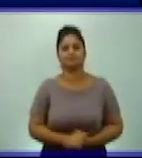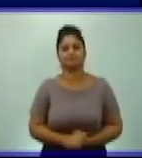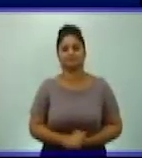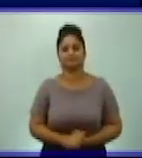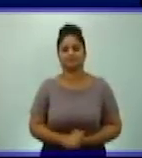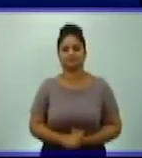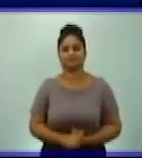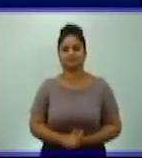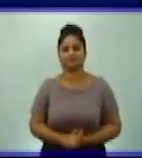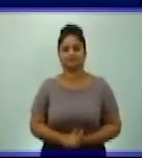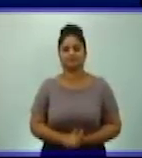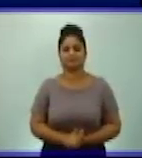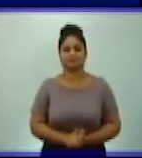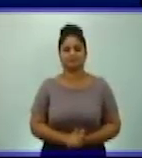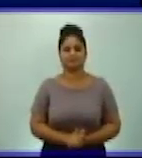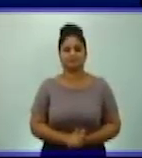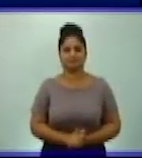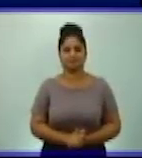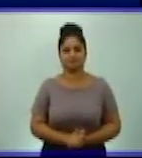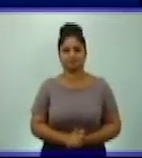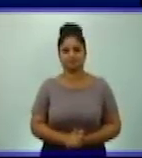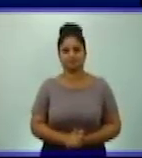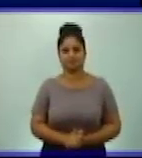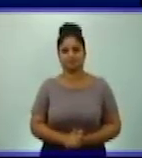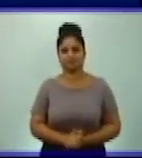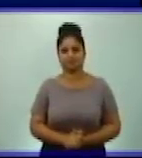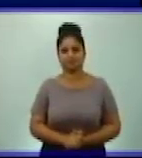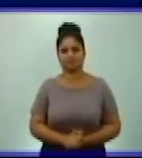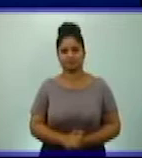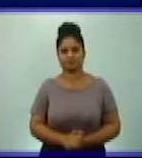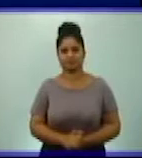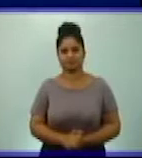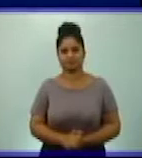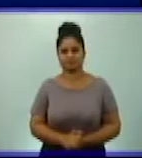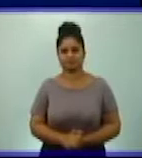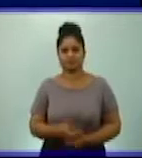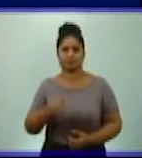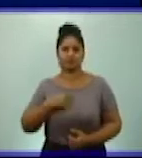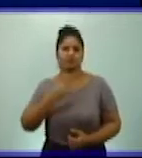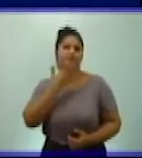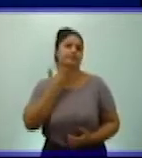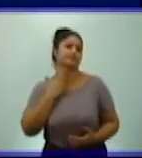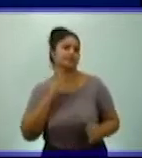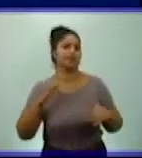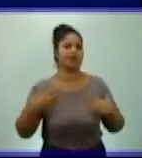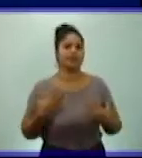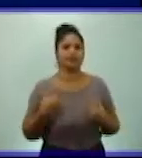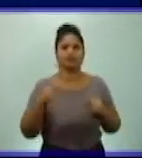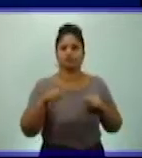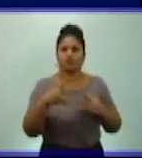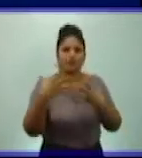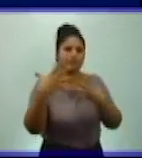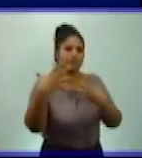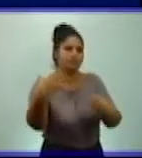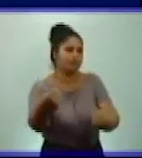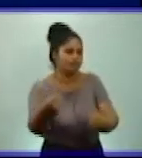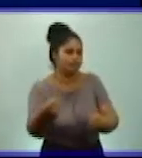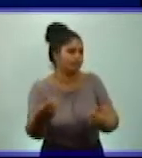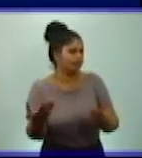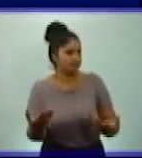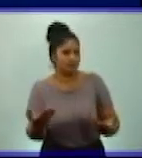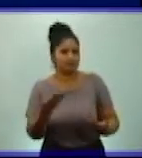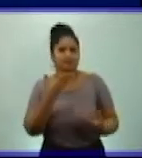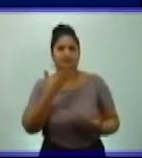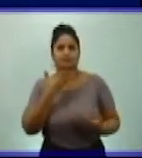el corazón, ya que con palabras no te persuadía. En el texto original dice que con